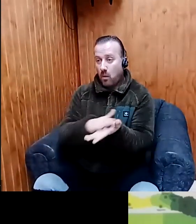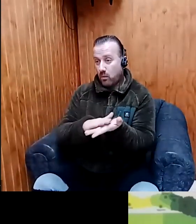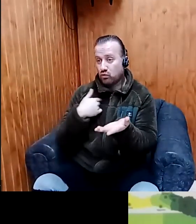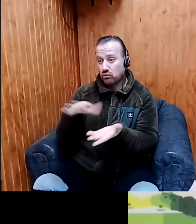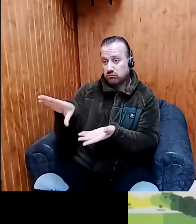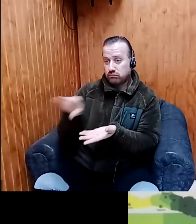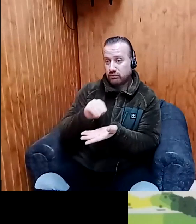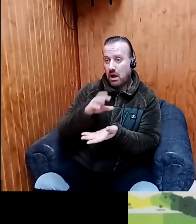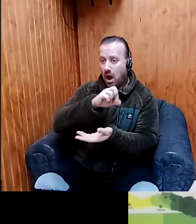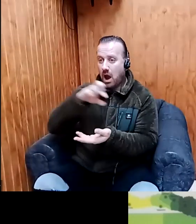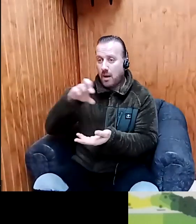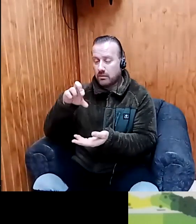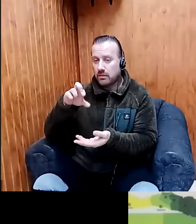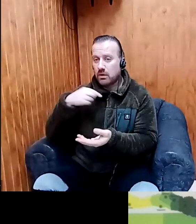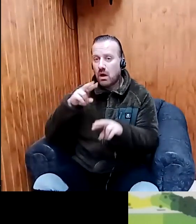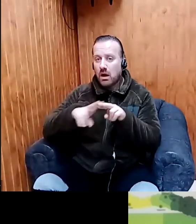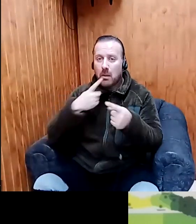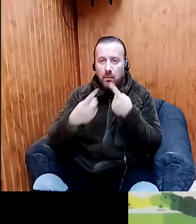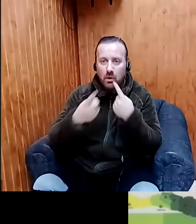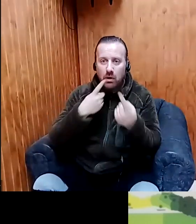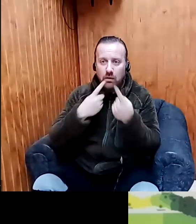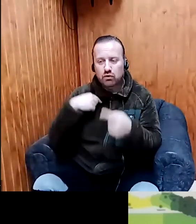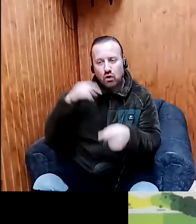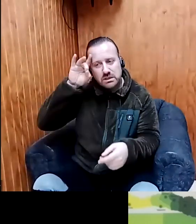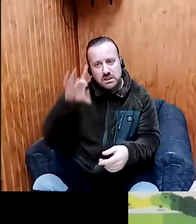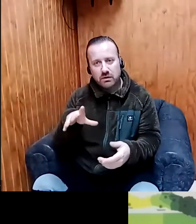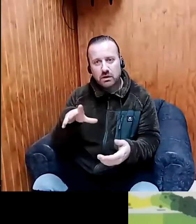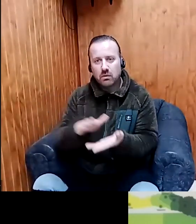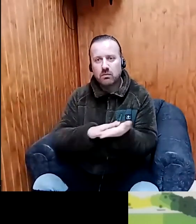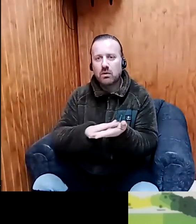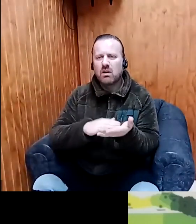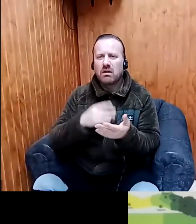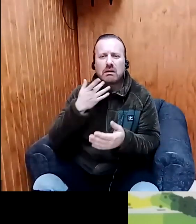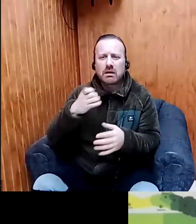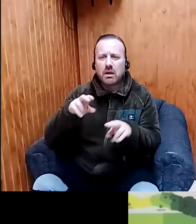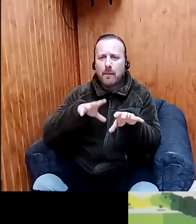app y lo que hacemos es un experimento para saber, por ejemplo, qué material